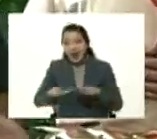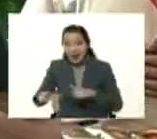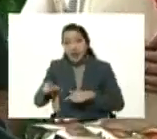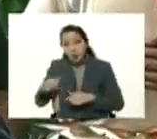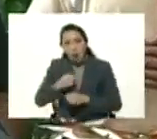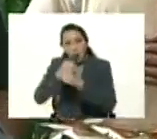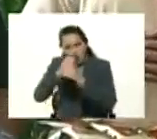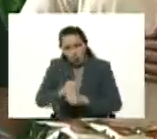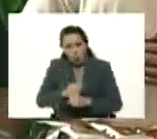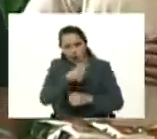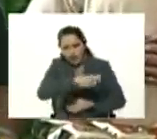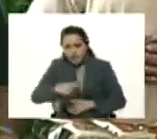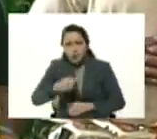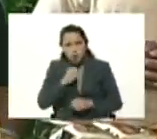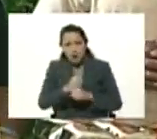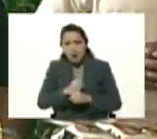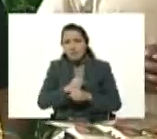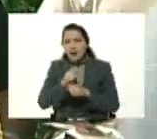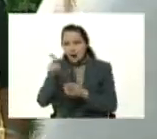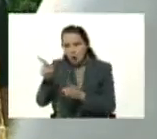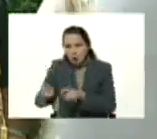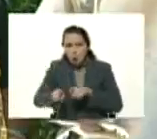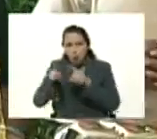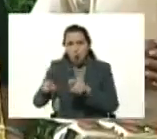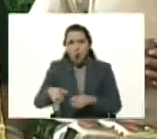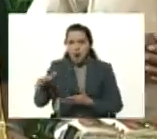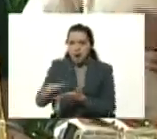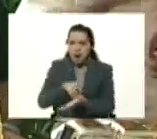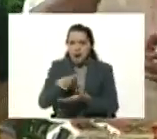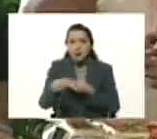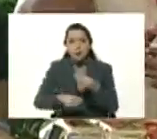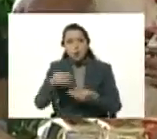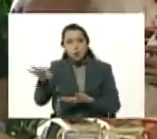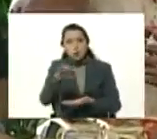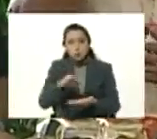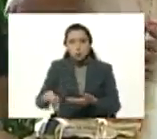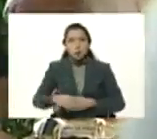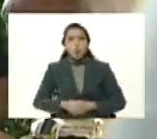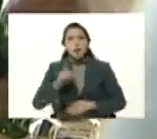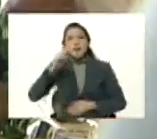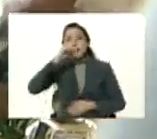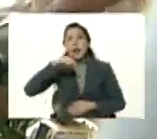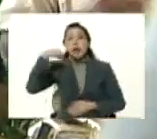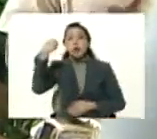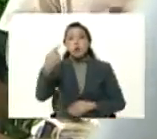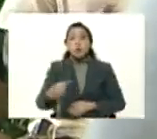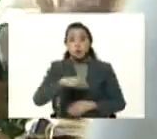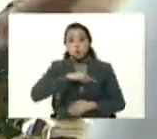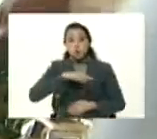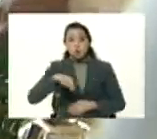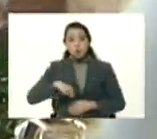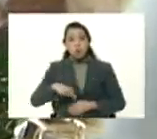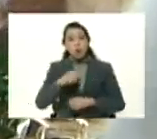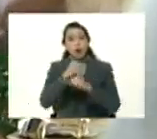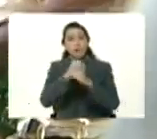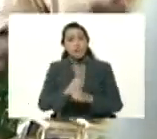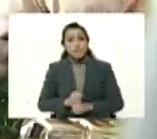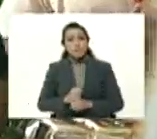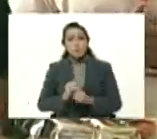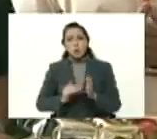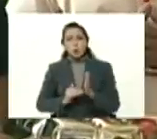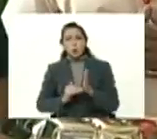confianza y están sembrando mayores hectáreas. Nosotros para el año que viene estamos estimando un crecimiento de